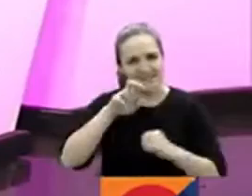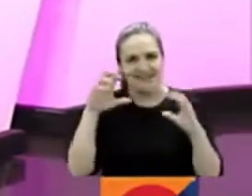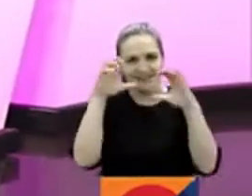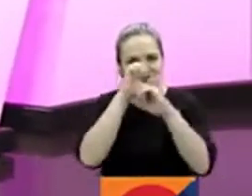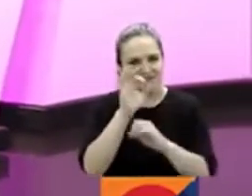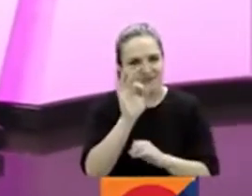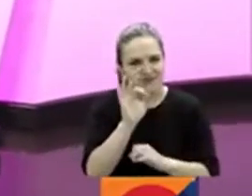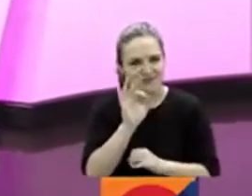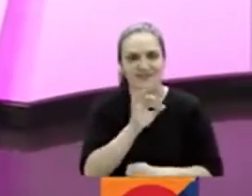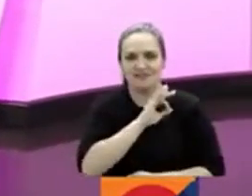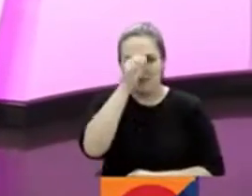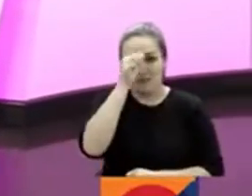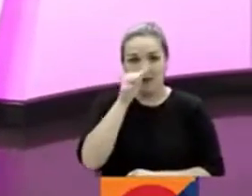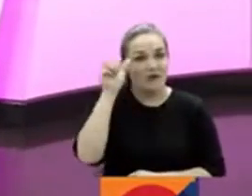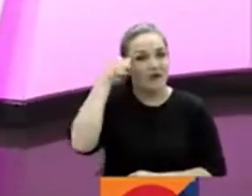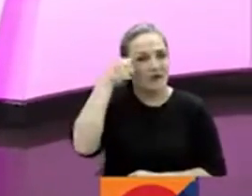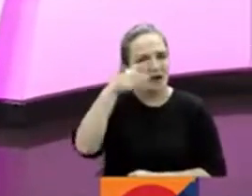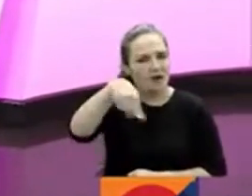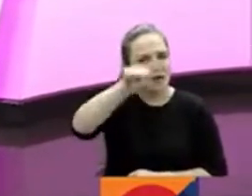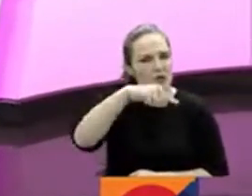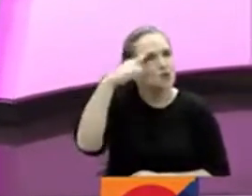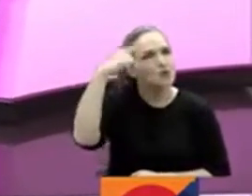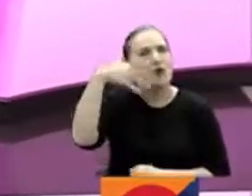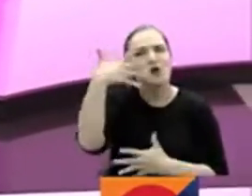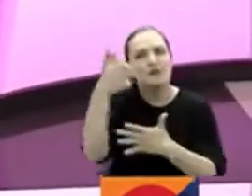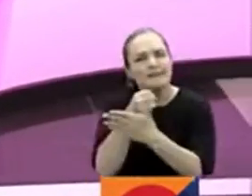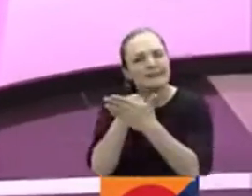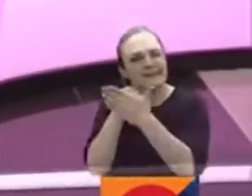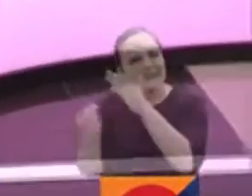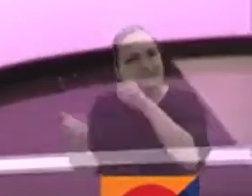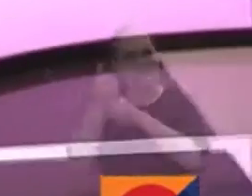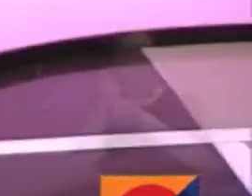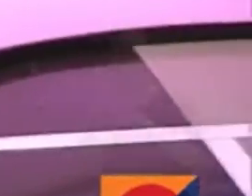noche. Y recuerden, nunca dejen de soñar. Que descansen.